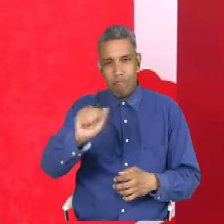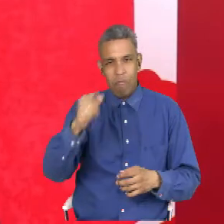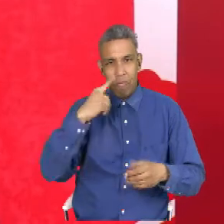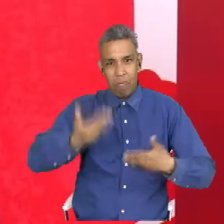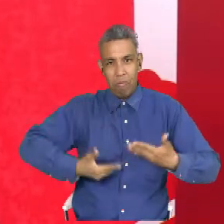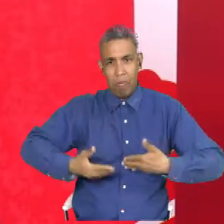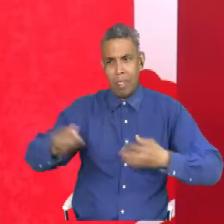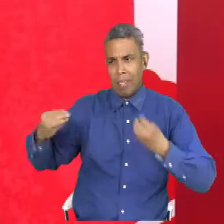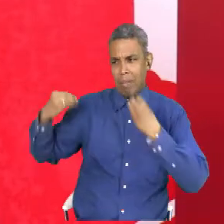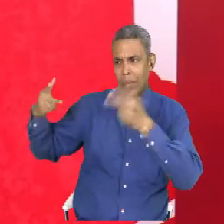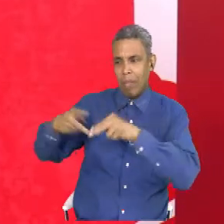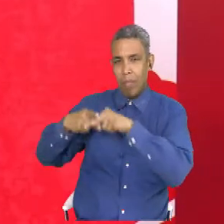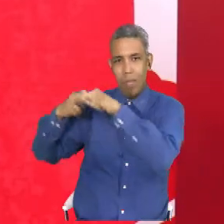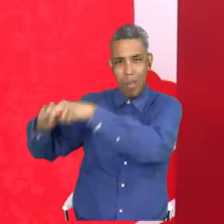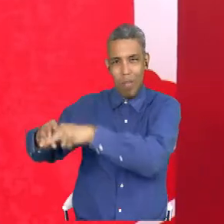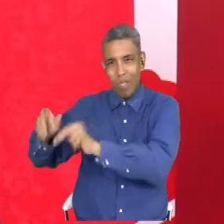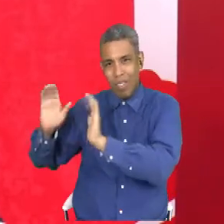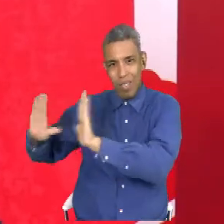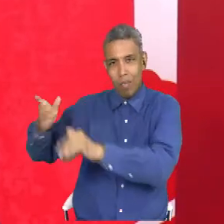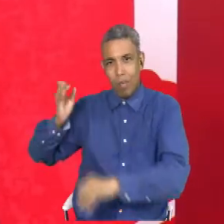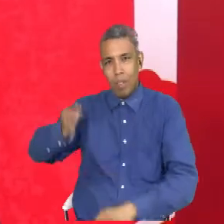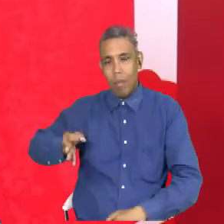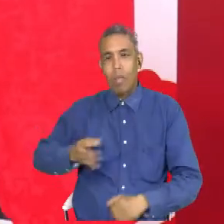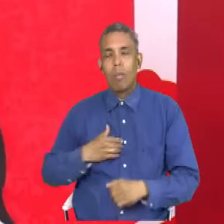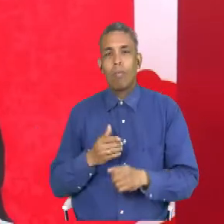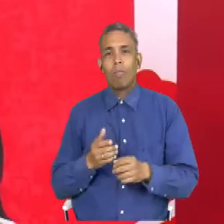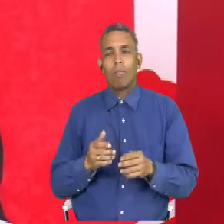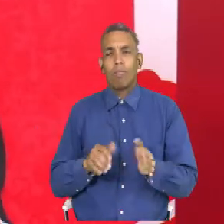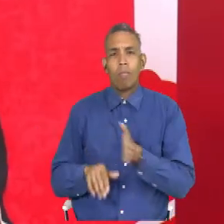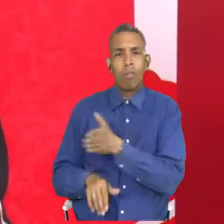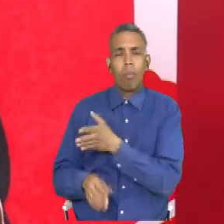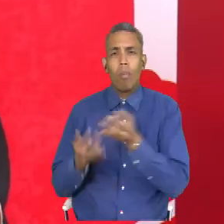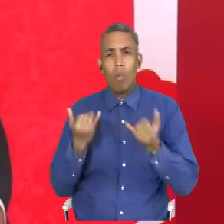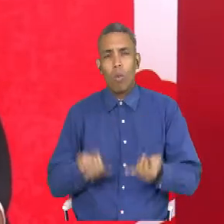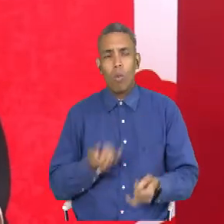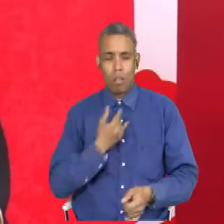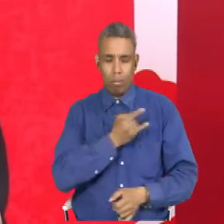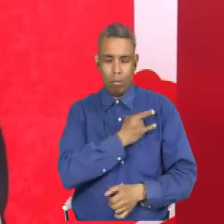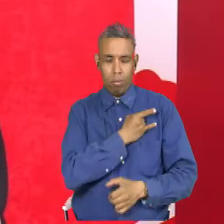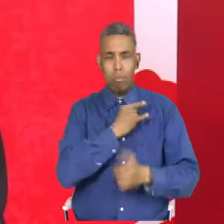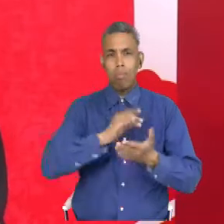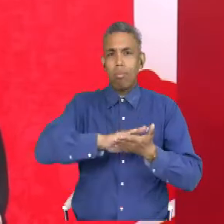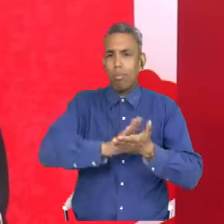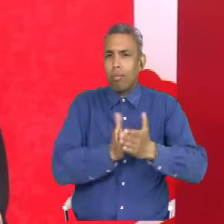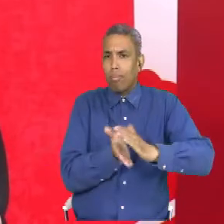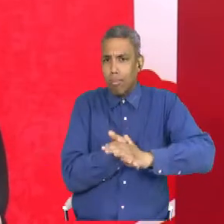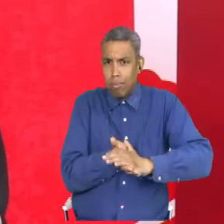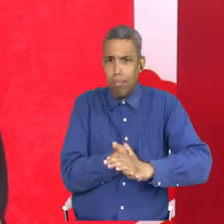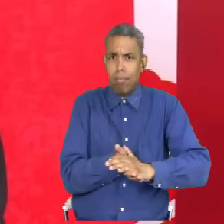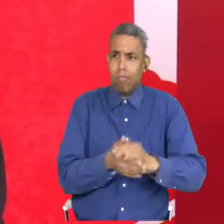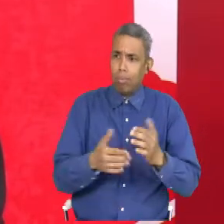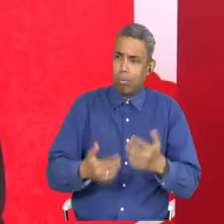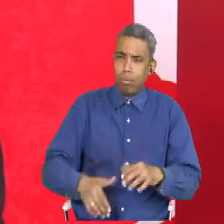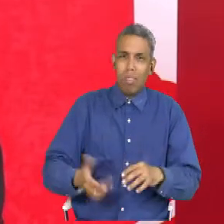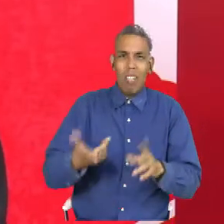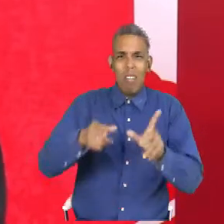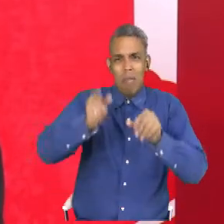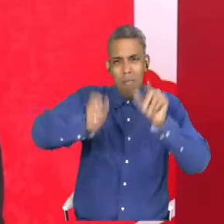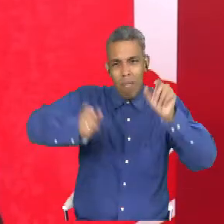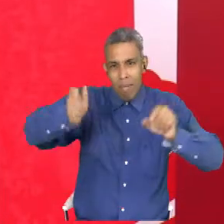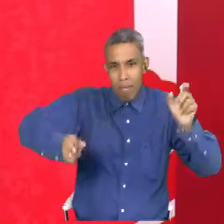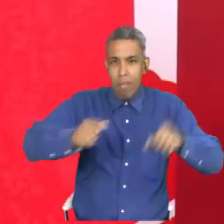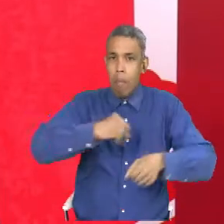de la clínica veterinaria de Unipaz, la universidad que por excelencia saca los mejores veterinarios del